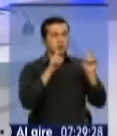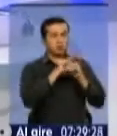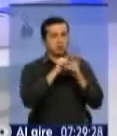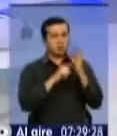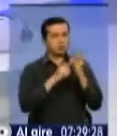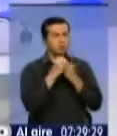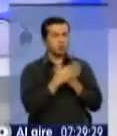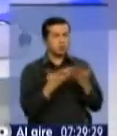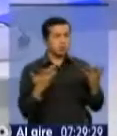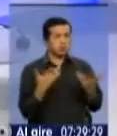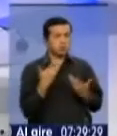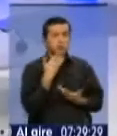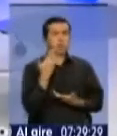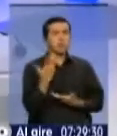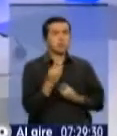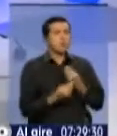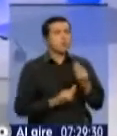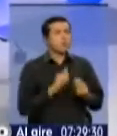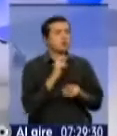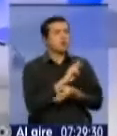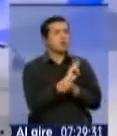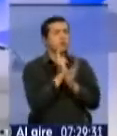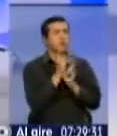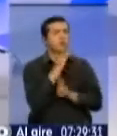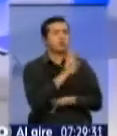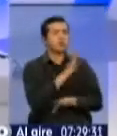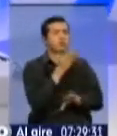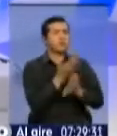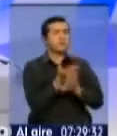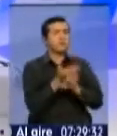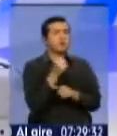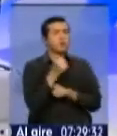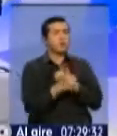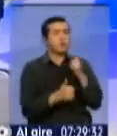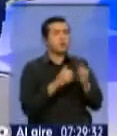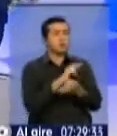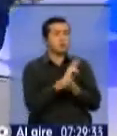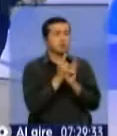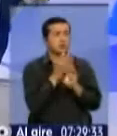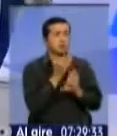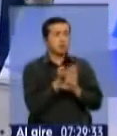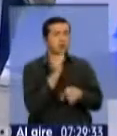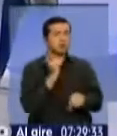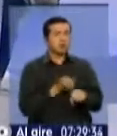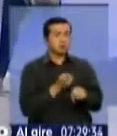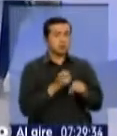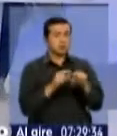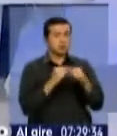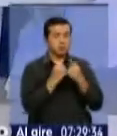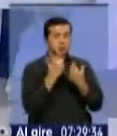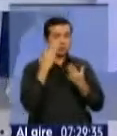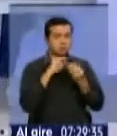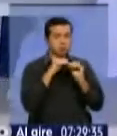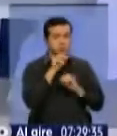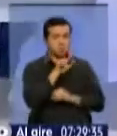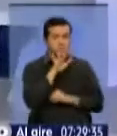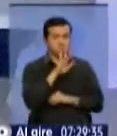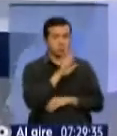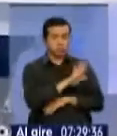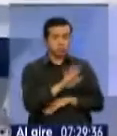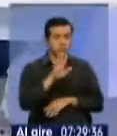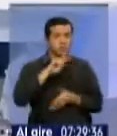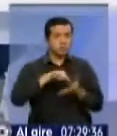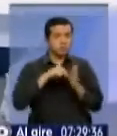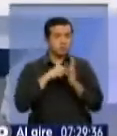pero el tema entonces, ¿por dónde pasaría la reforma que ustedes van a plantear desde la Asamblea Nacional y específicamente desde la bancada de Alianza País? ¿Esto